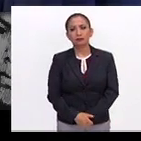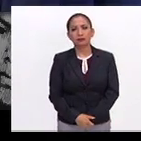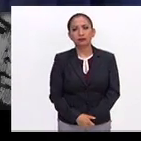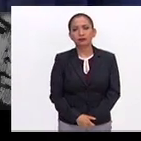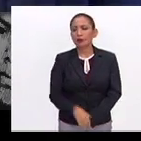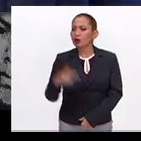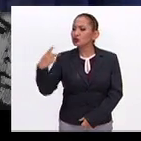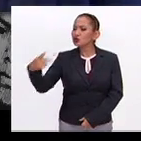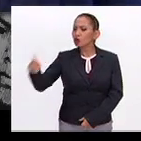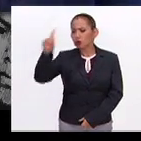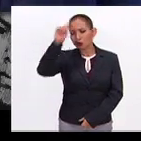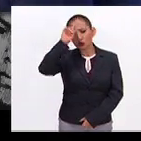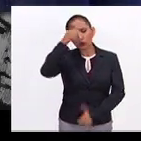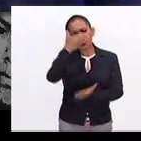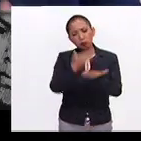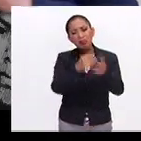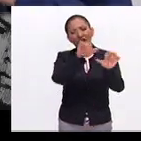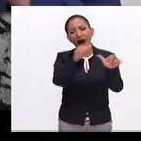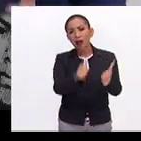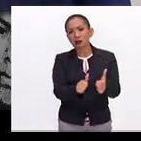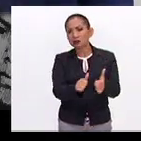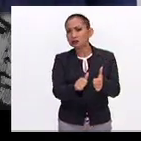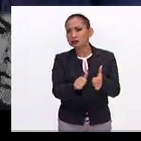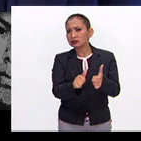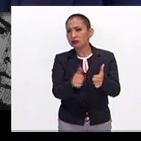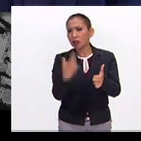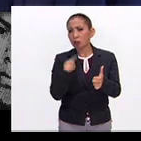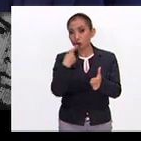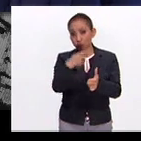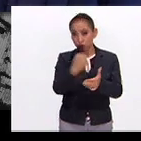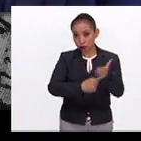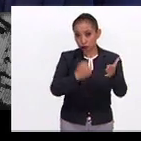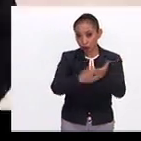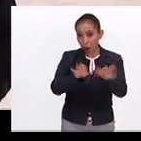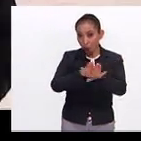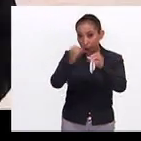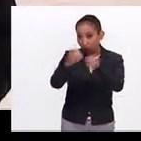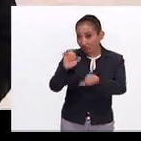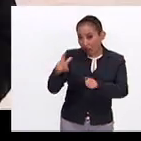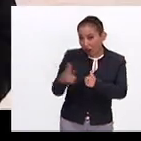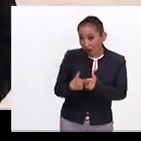¿Su propuesta estética no pierde por su activismo?